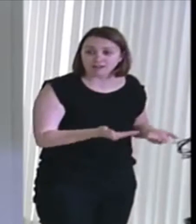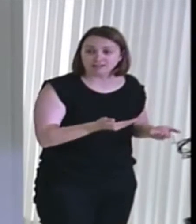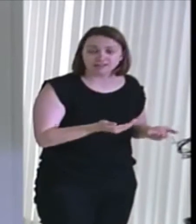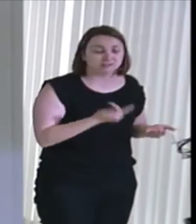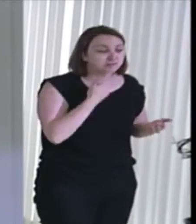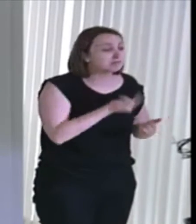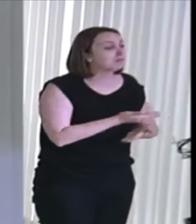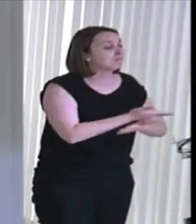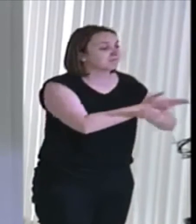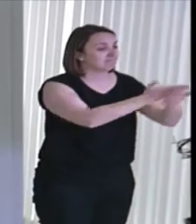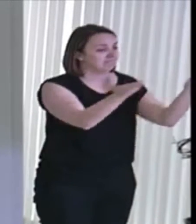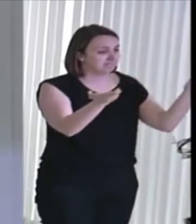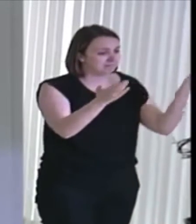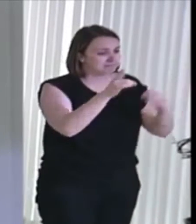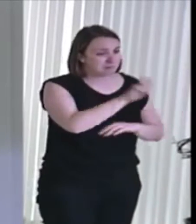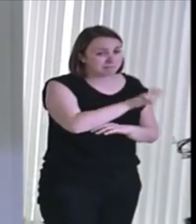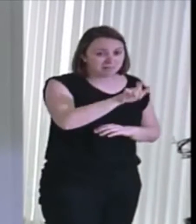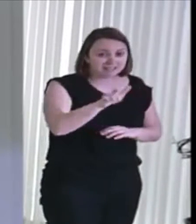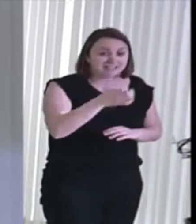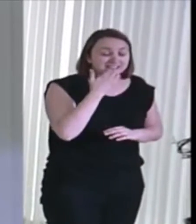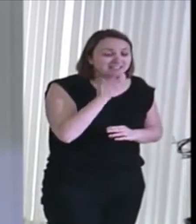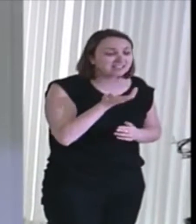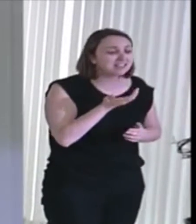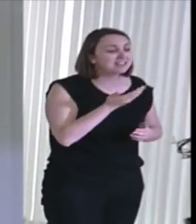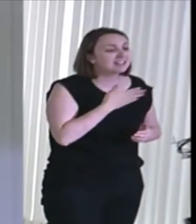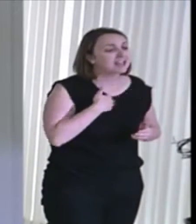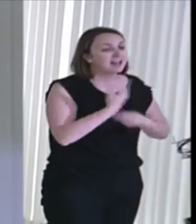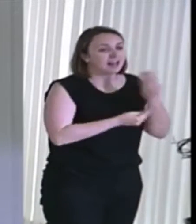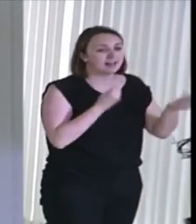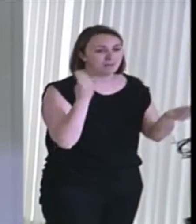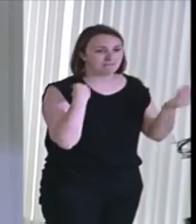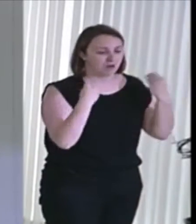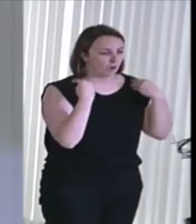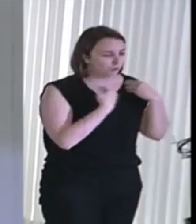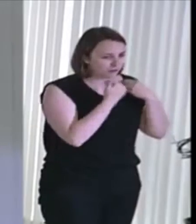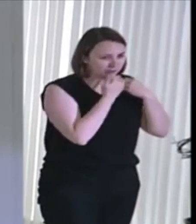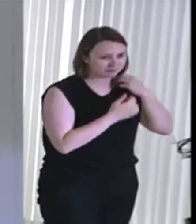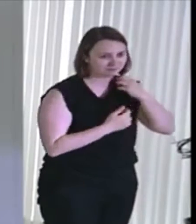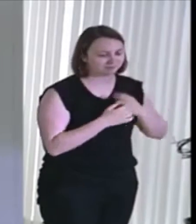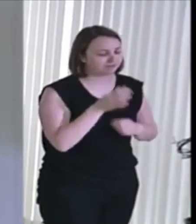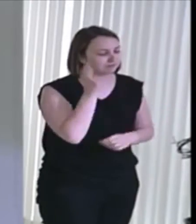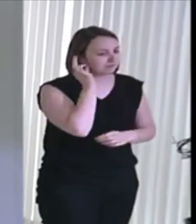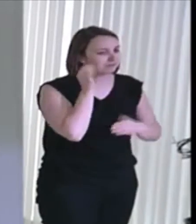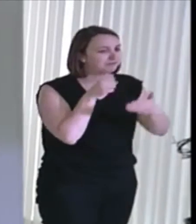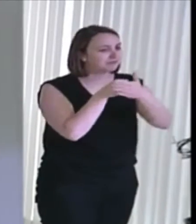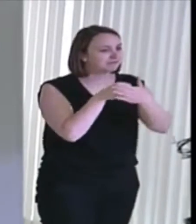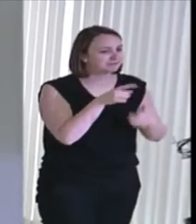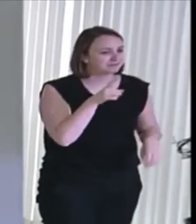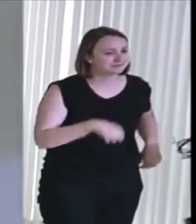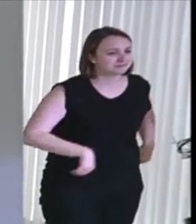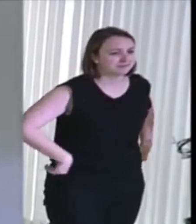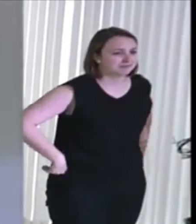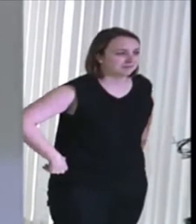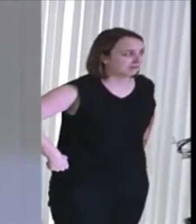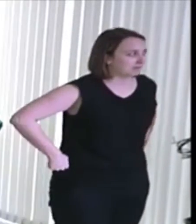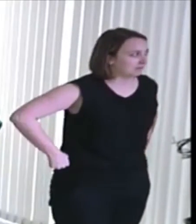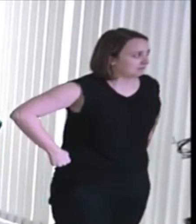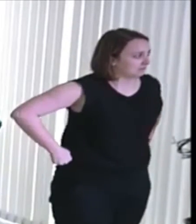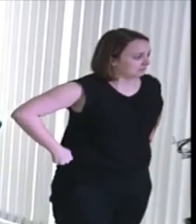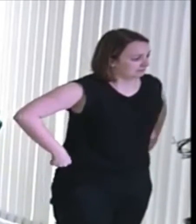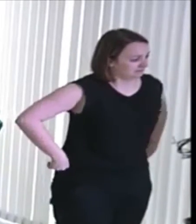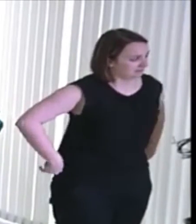al público, a las personas que hay aquí, si quieren hacerle alguna pregunta a este. Un micrófono, por